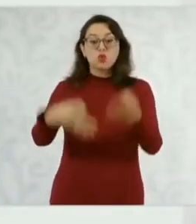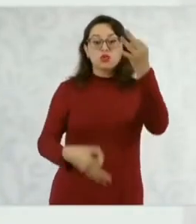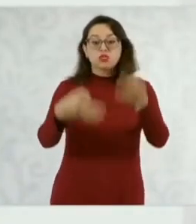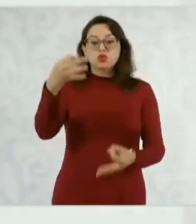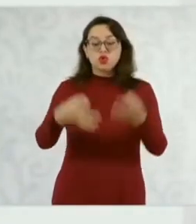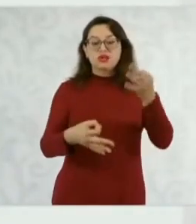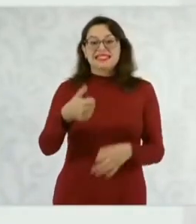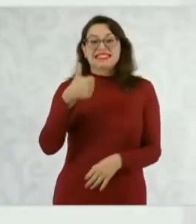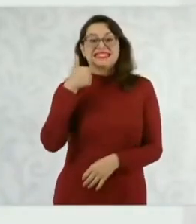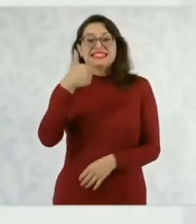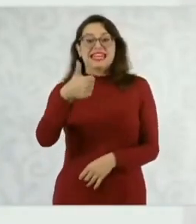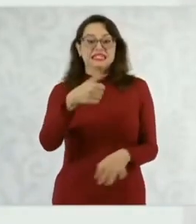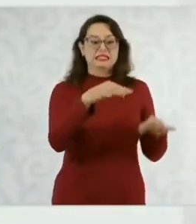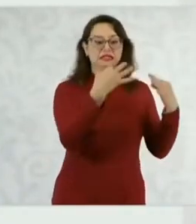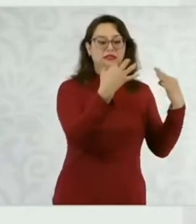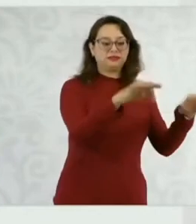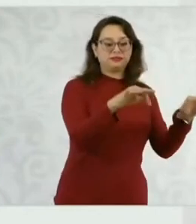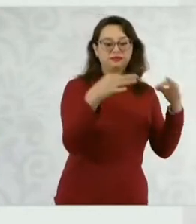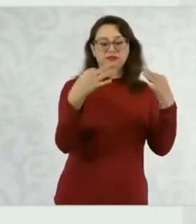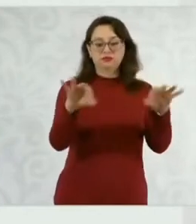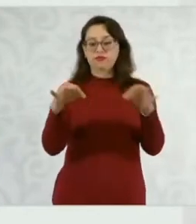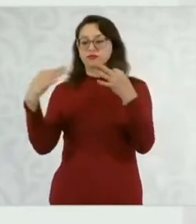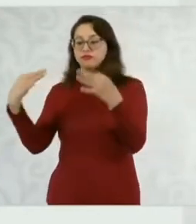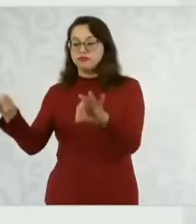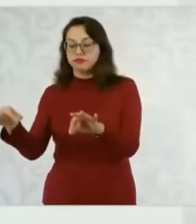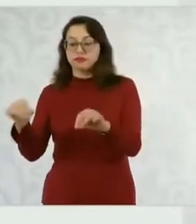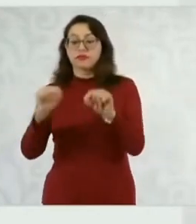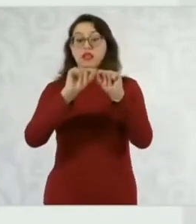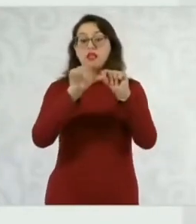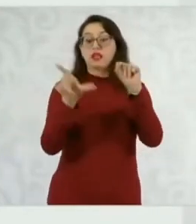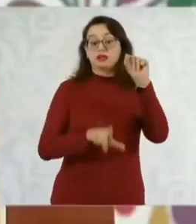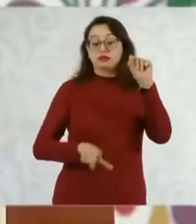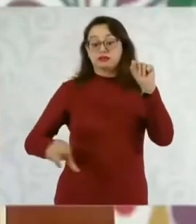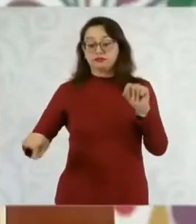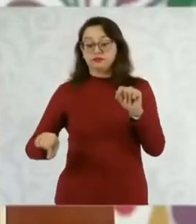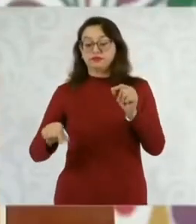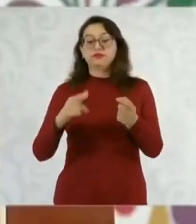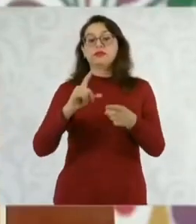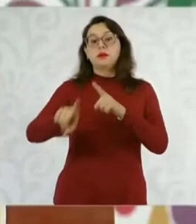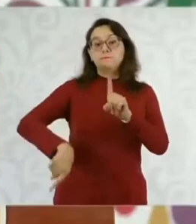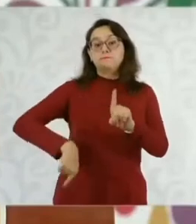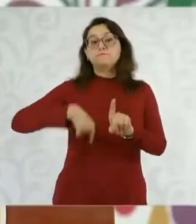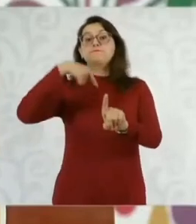y además, pues si hay elección por los estados, son más boletas todavía,